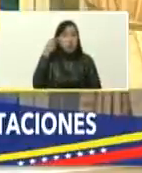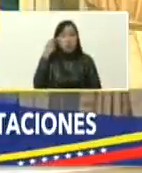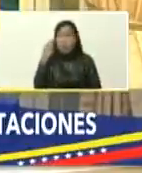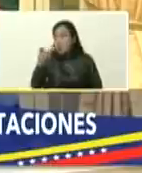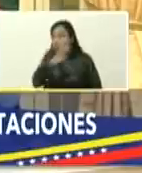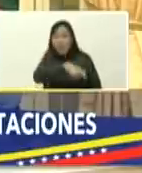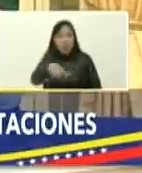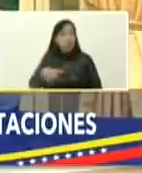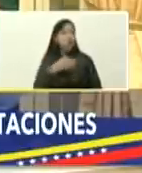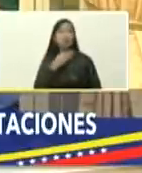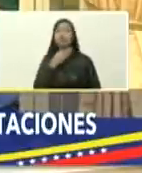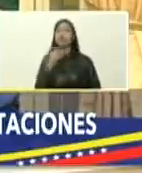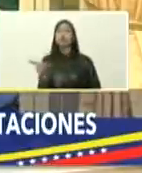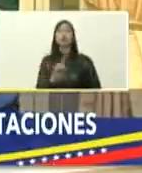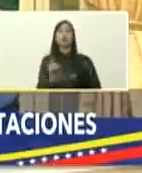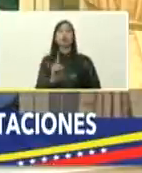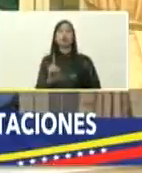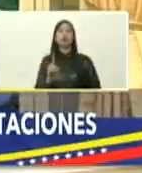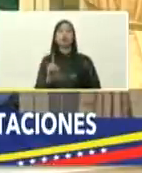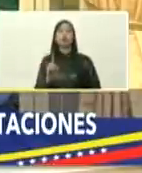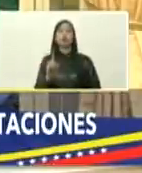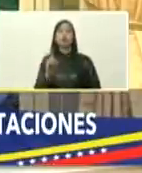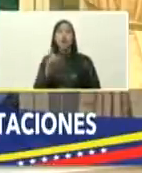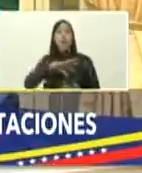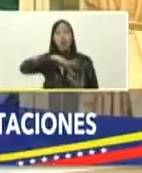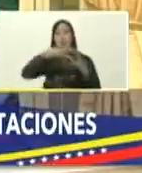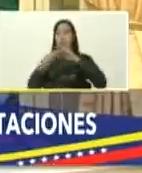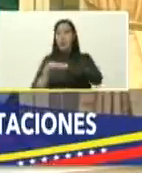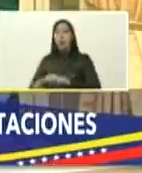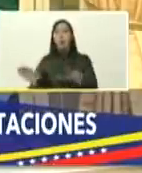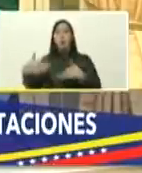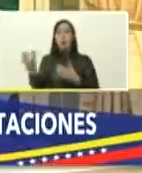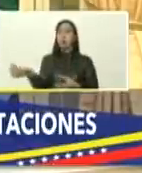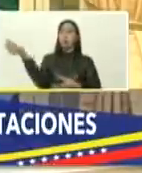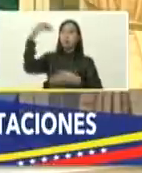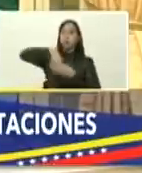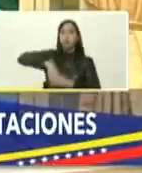gente. Se lo estaban metiendo en las cajas